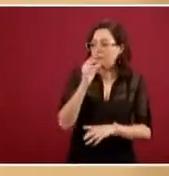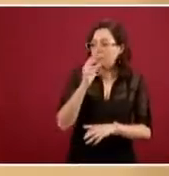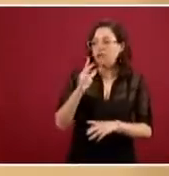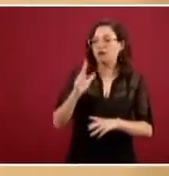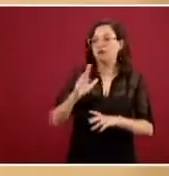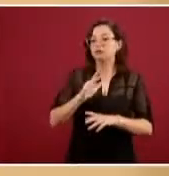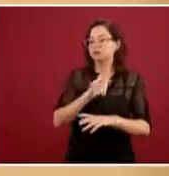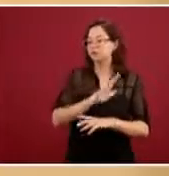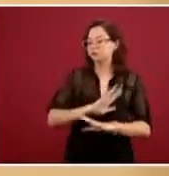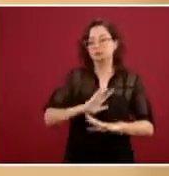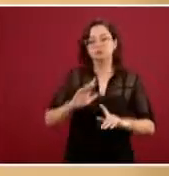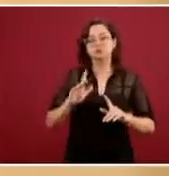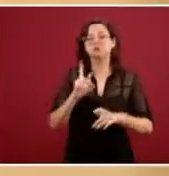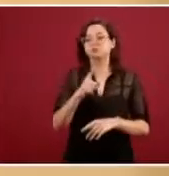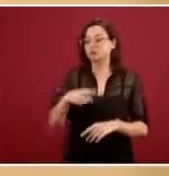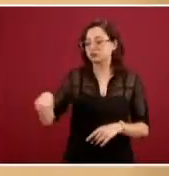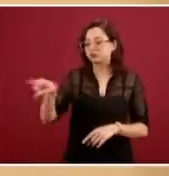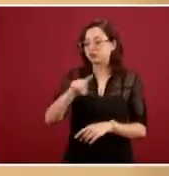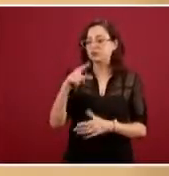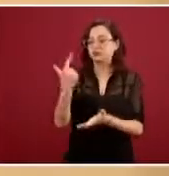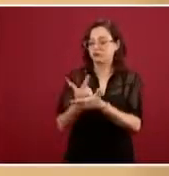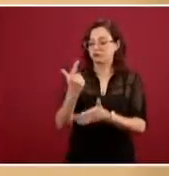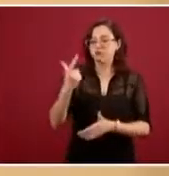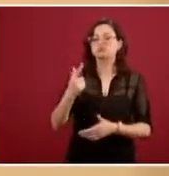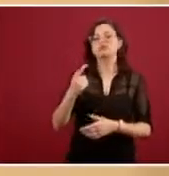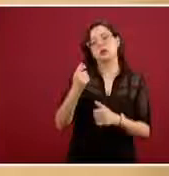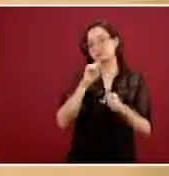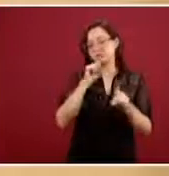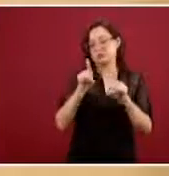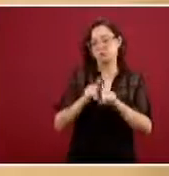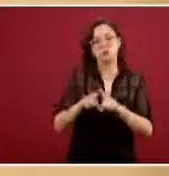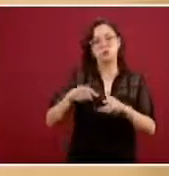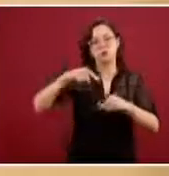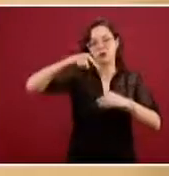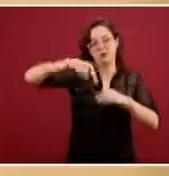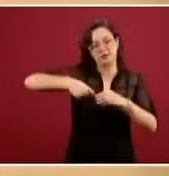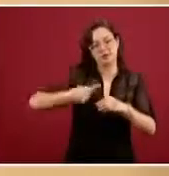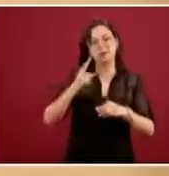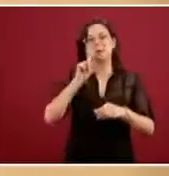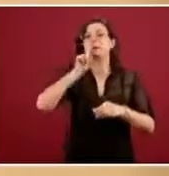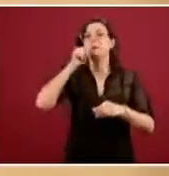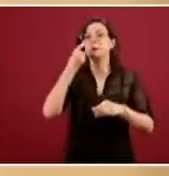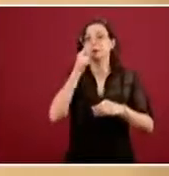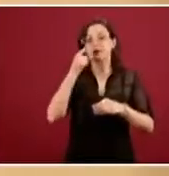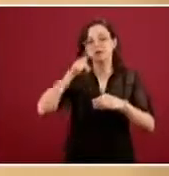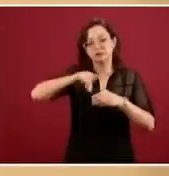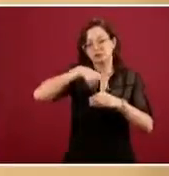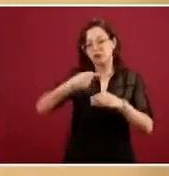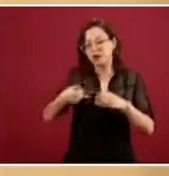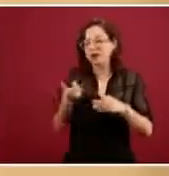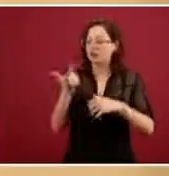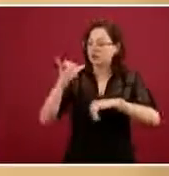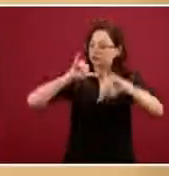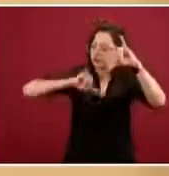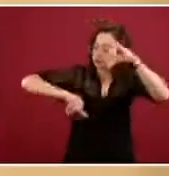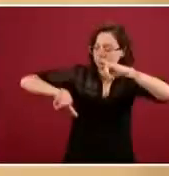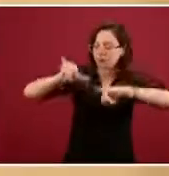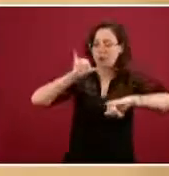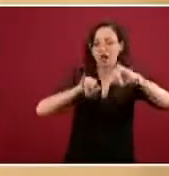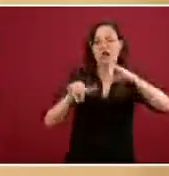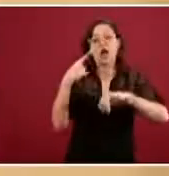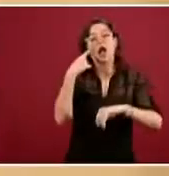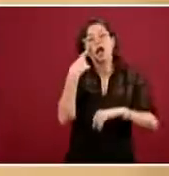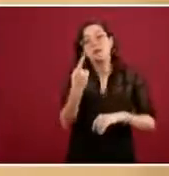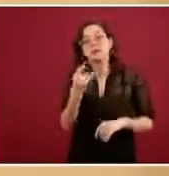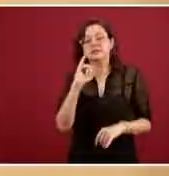de todos ellos, a quienes también se les toma la muestra correspondiente para confirmar o descartar, ya sea en una unidad